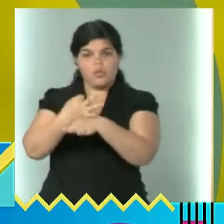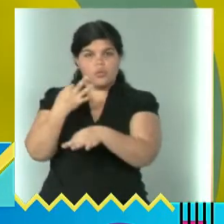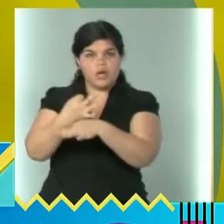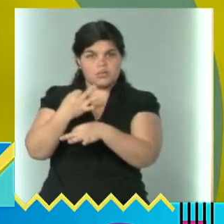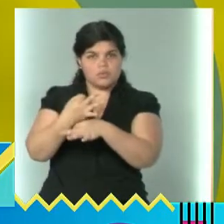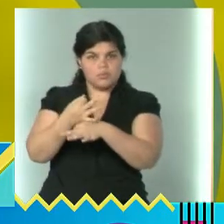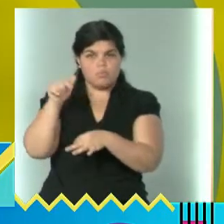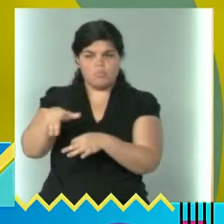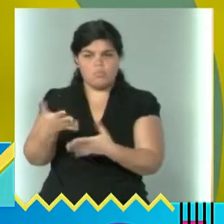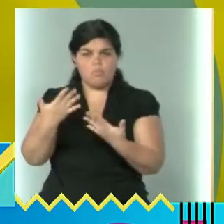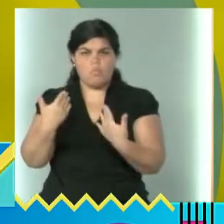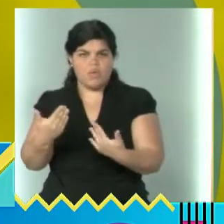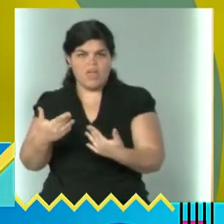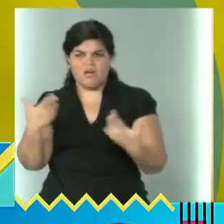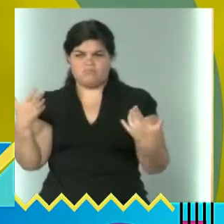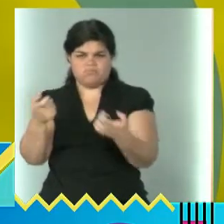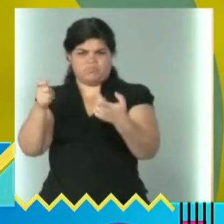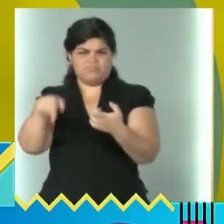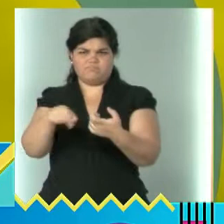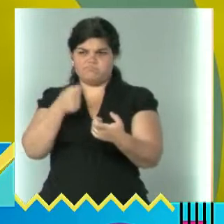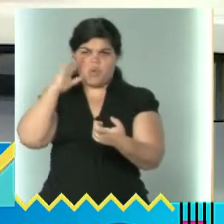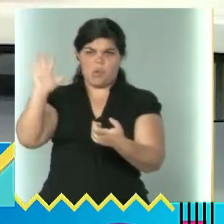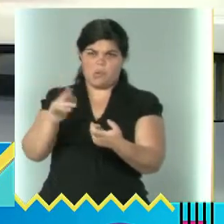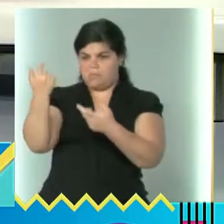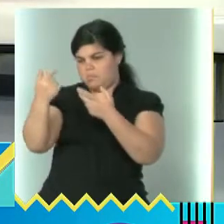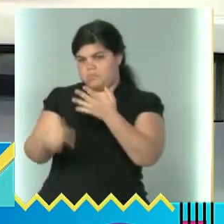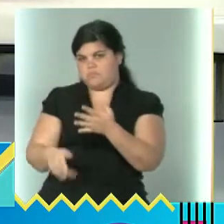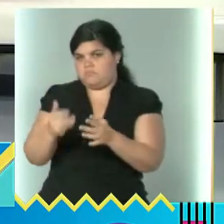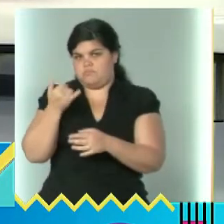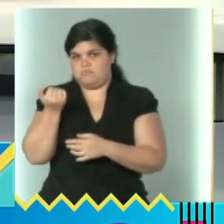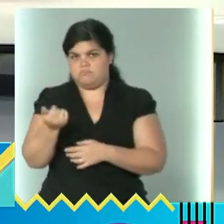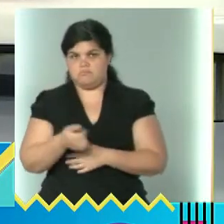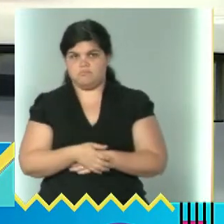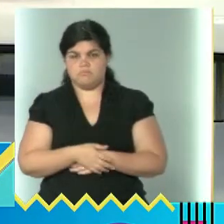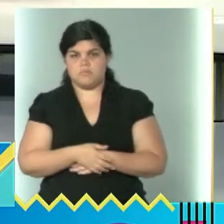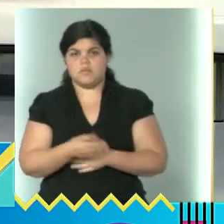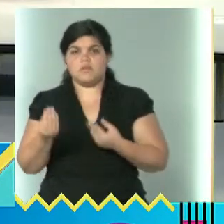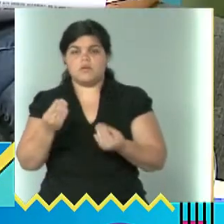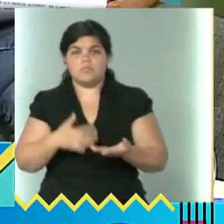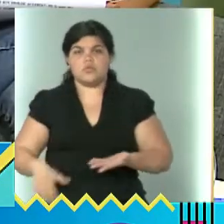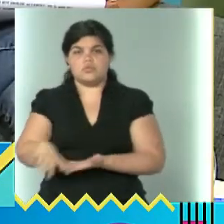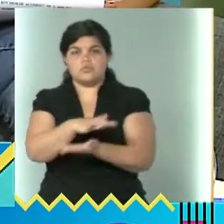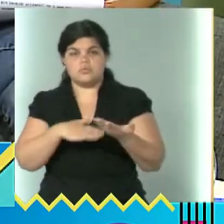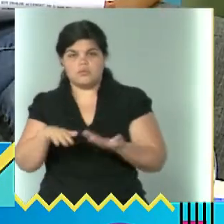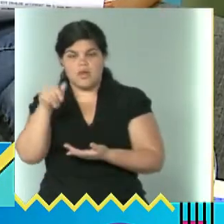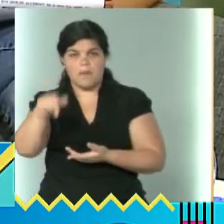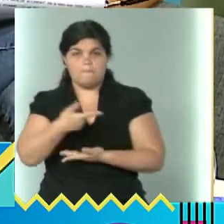situación en la cual chocás con algo que no esperabas, que no conocías, que no tenías. ¿Y qué consecuencias tiene eso para la esfera pública no digital, sino